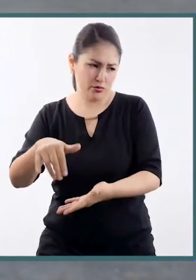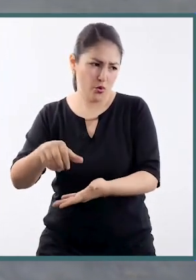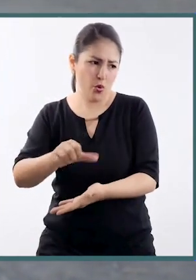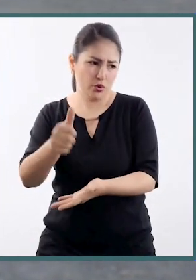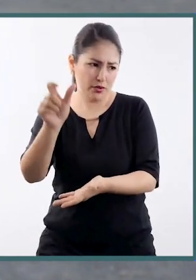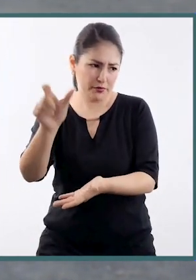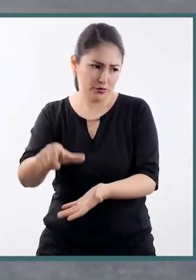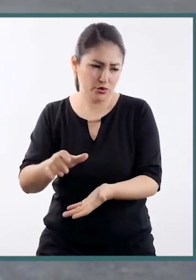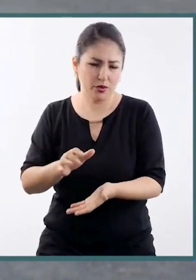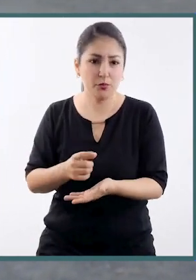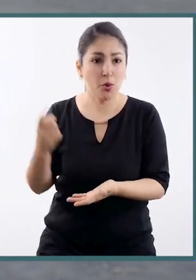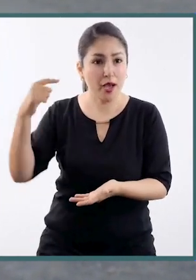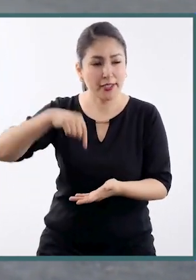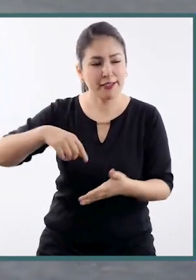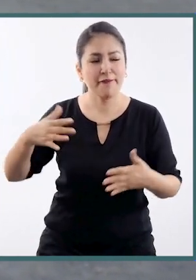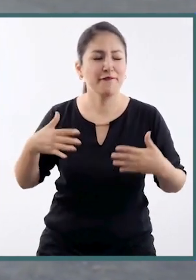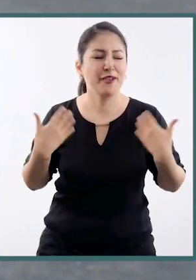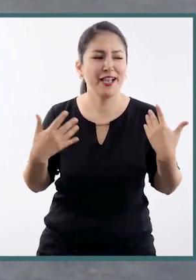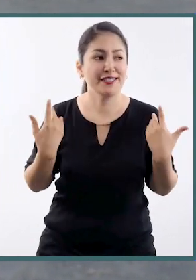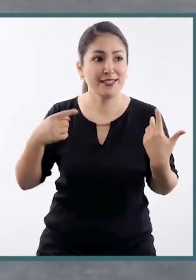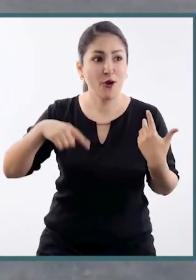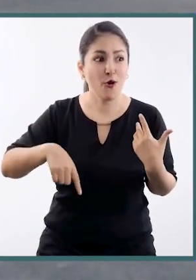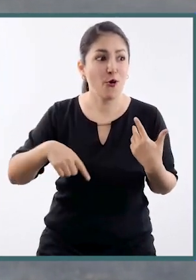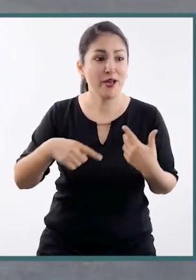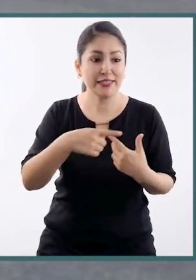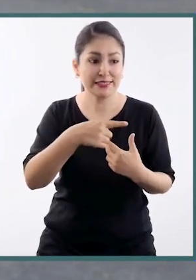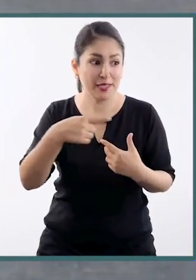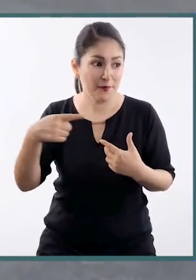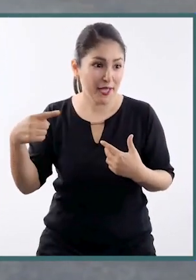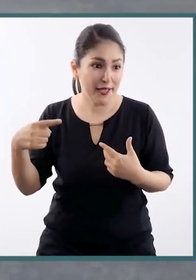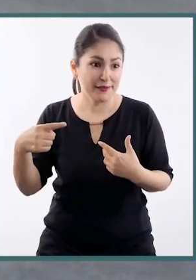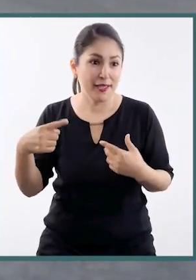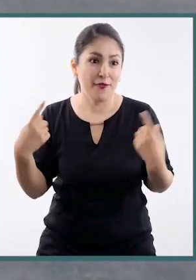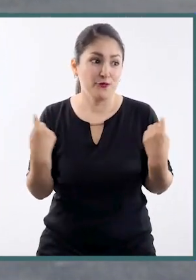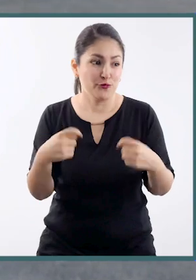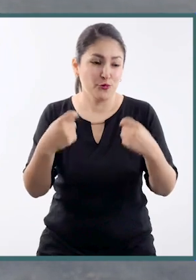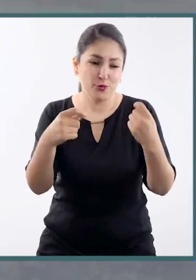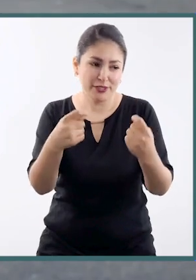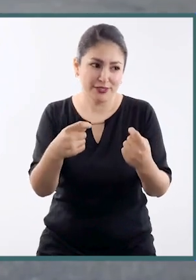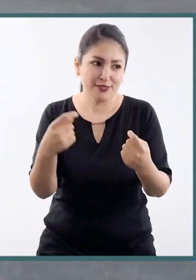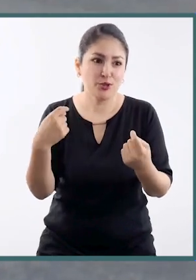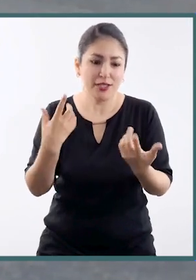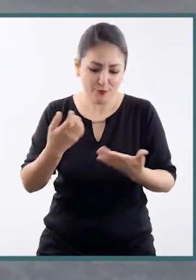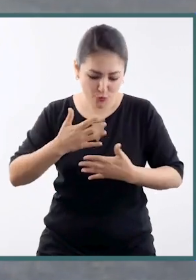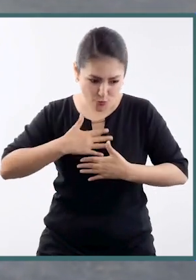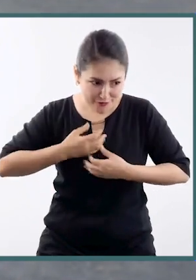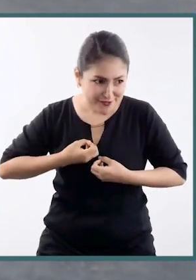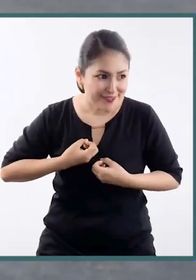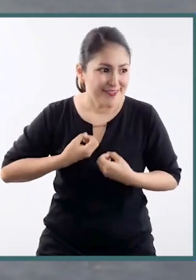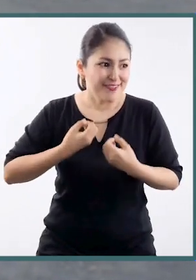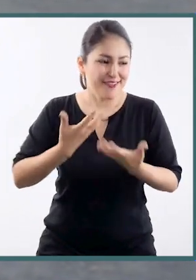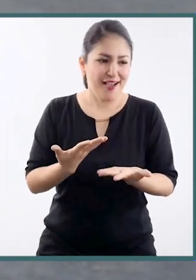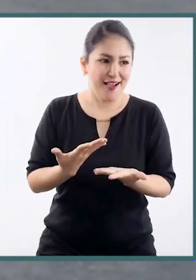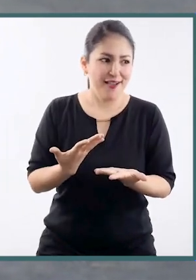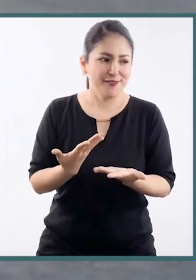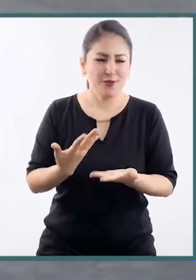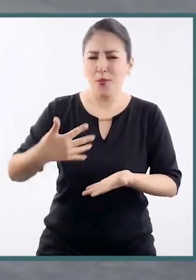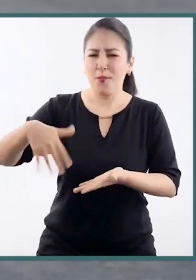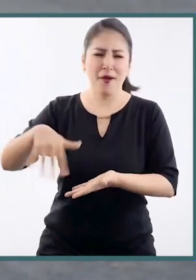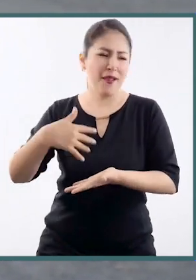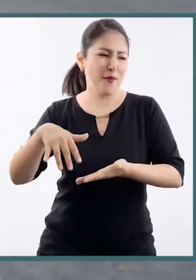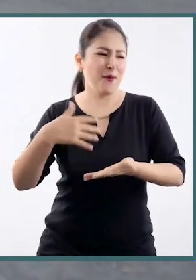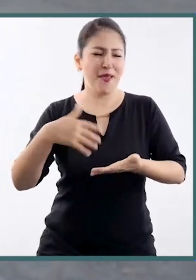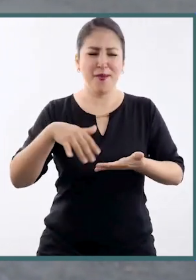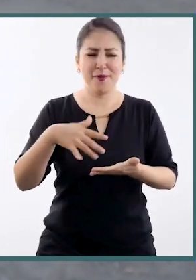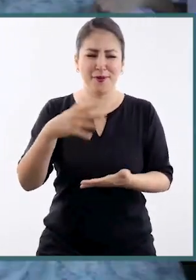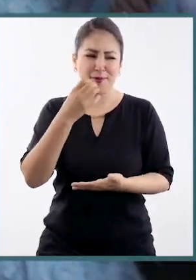Pero estamos acá felices por participar de esta 50ª semana turística. Y obvio, como siempre, queremos dar lo mejor, participando y bailando